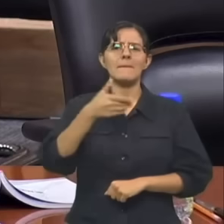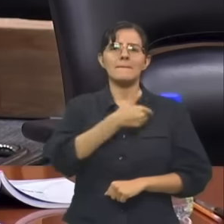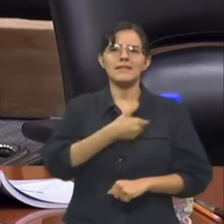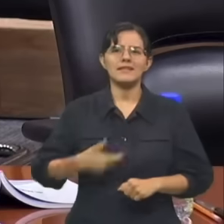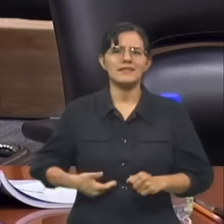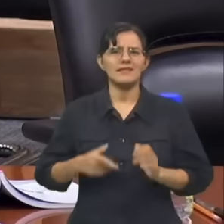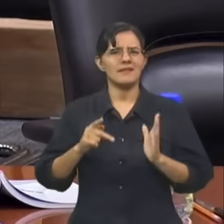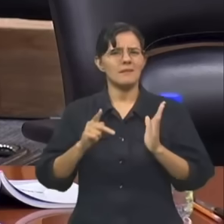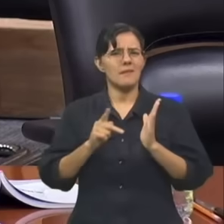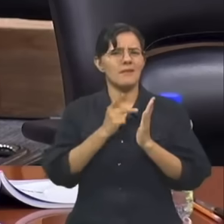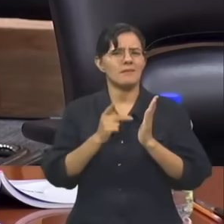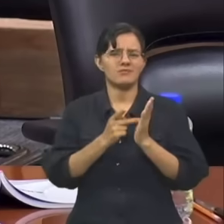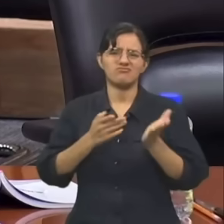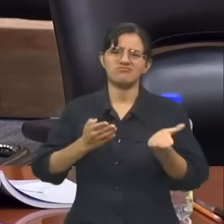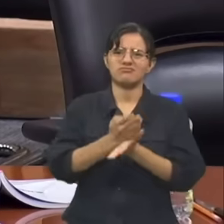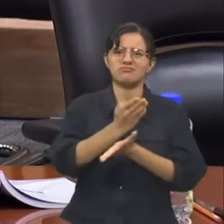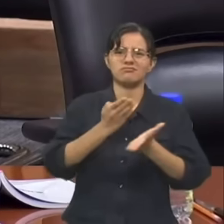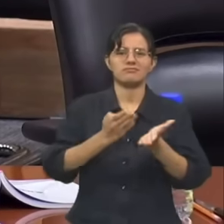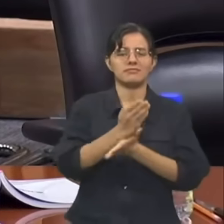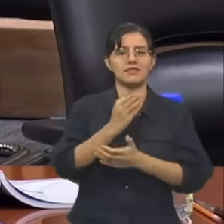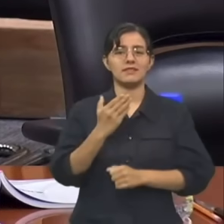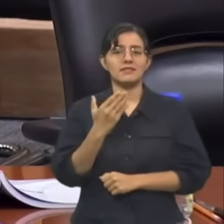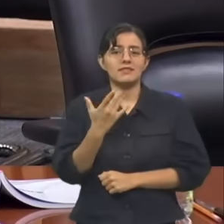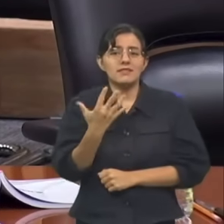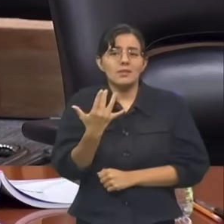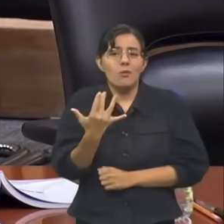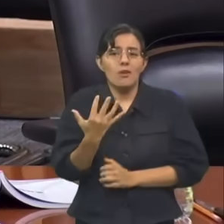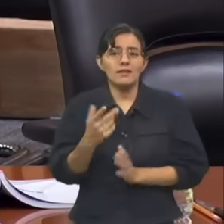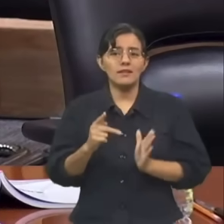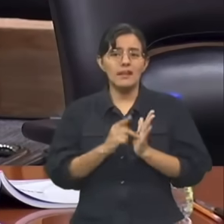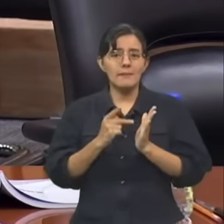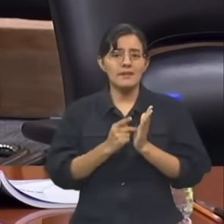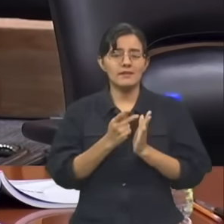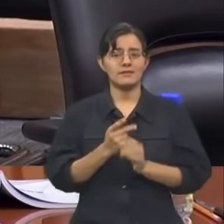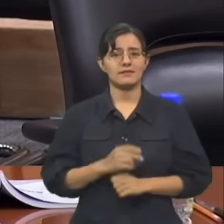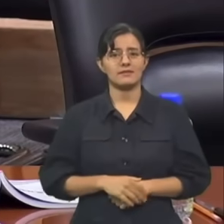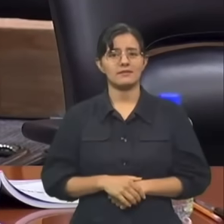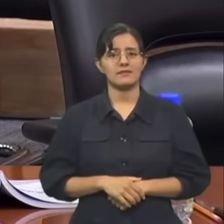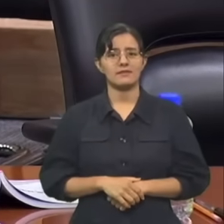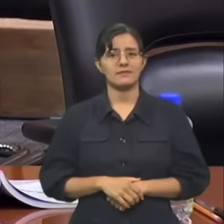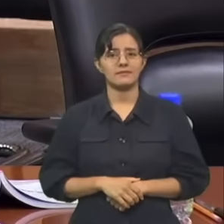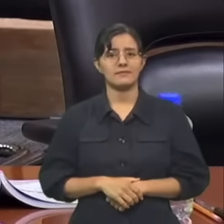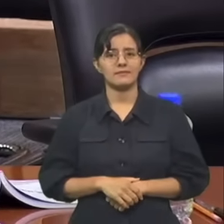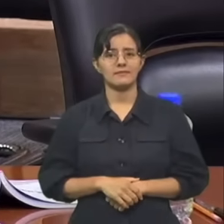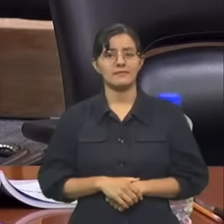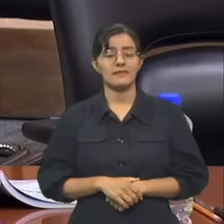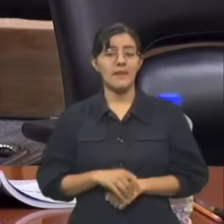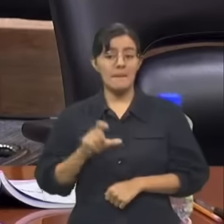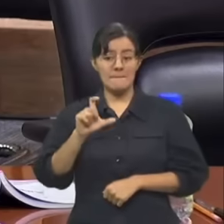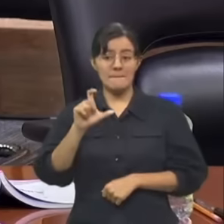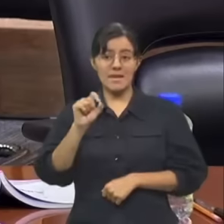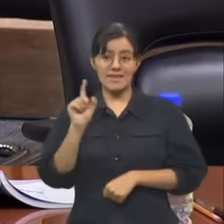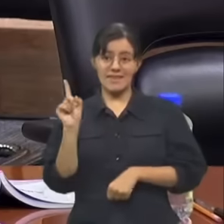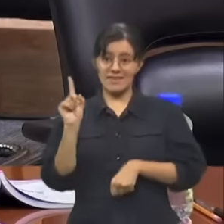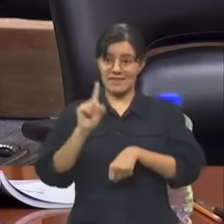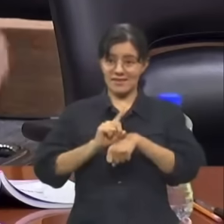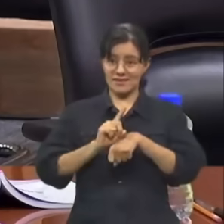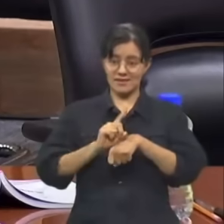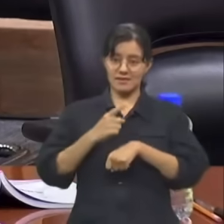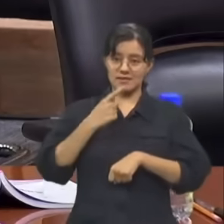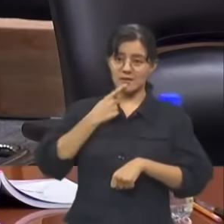50 veces 50 veces y en los últimos 20 días que ya no hubo